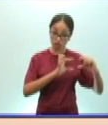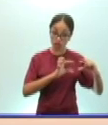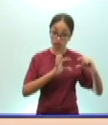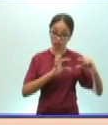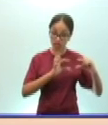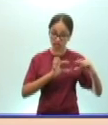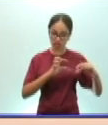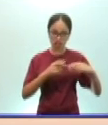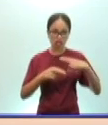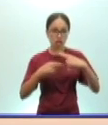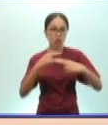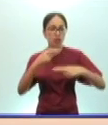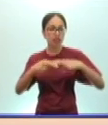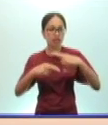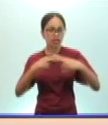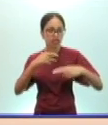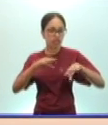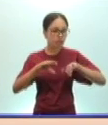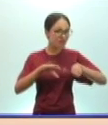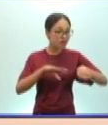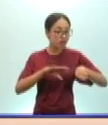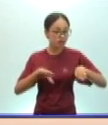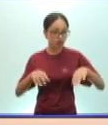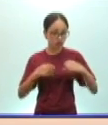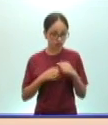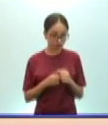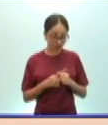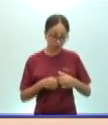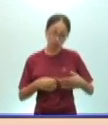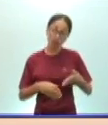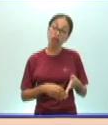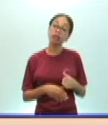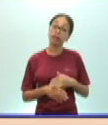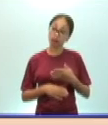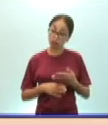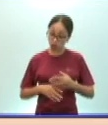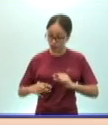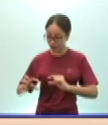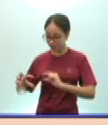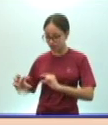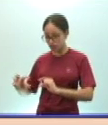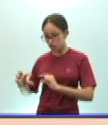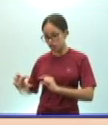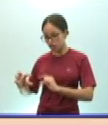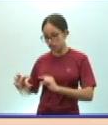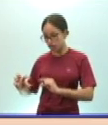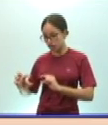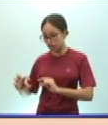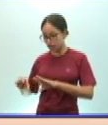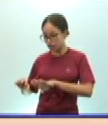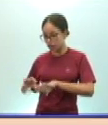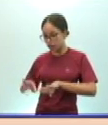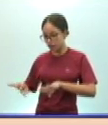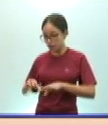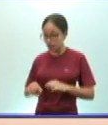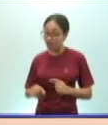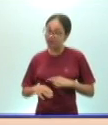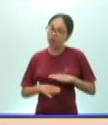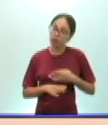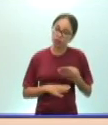que se realizó, la sustancia que se separa y al final la sustancia que se recoge.